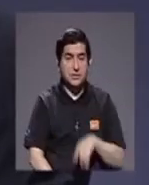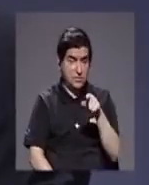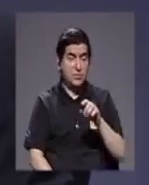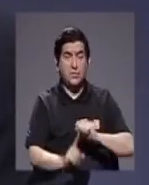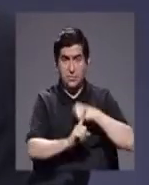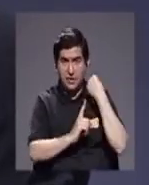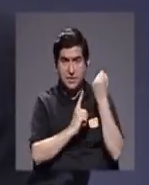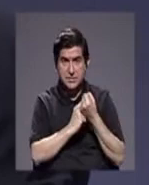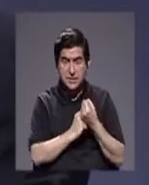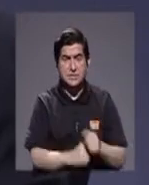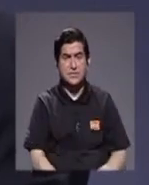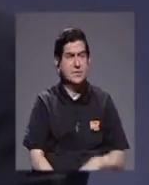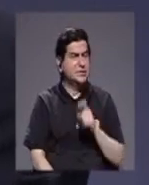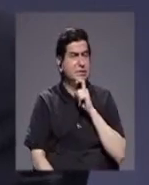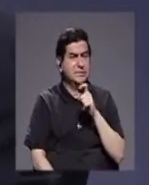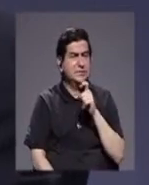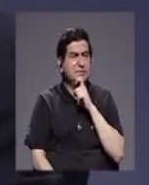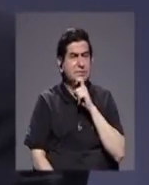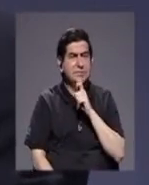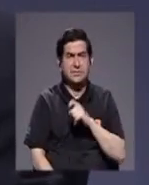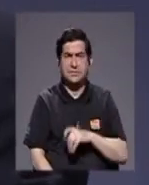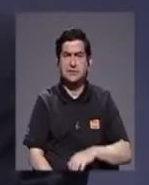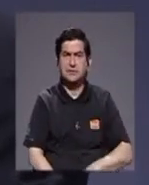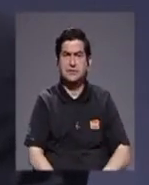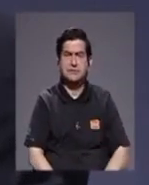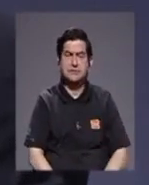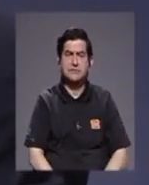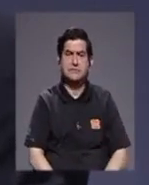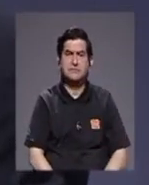agilidad, es difícil, hay veces,